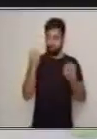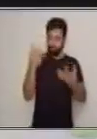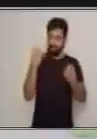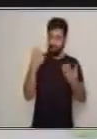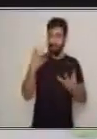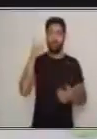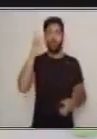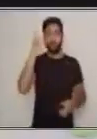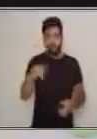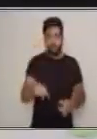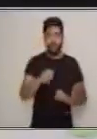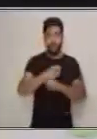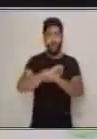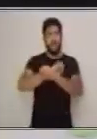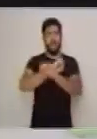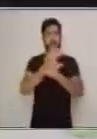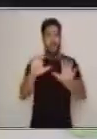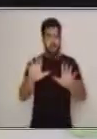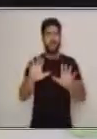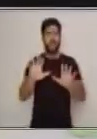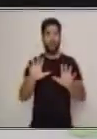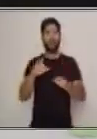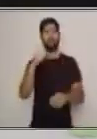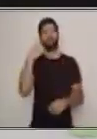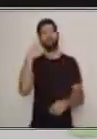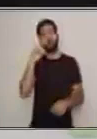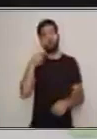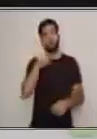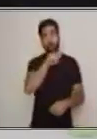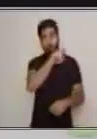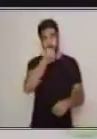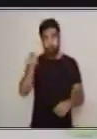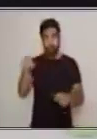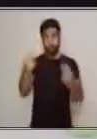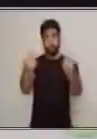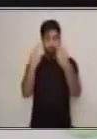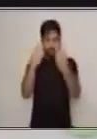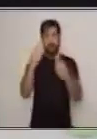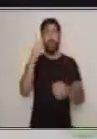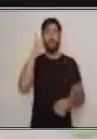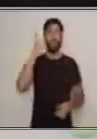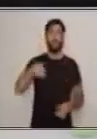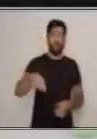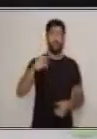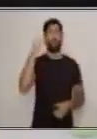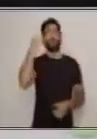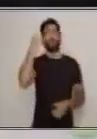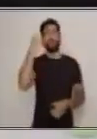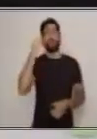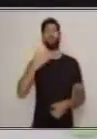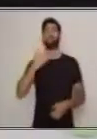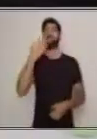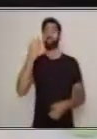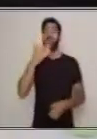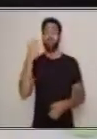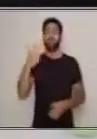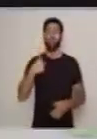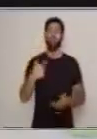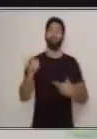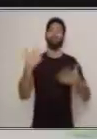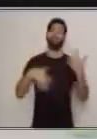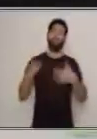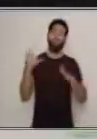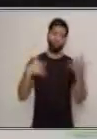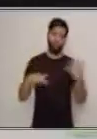en una exposición? Para que los que me están escuchando comprendan fácilmente lo que yo me